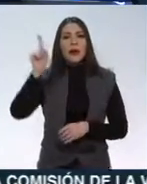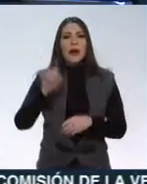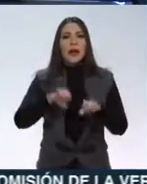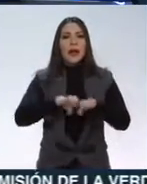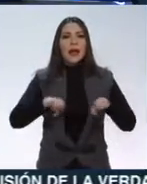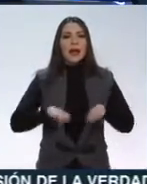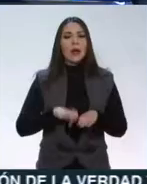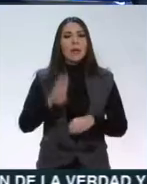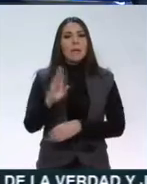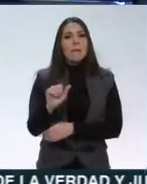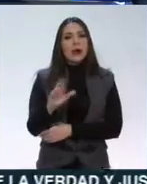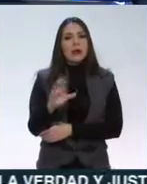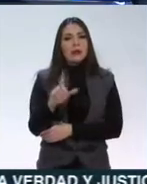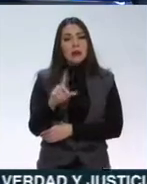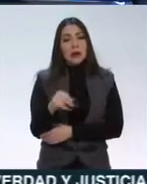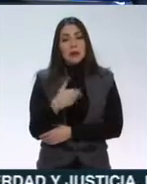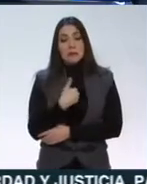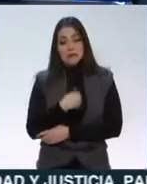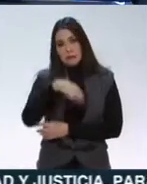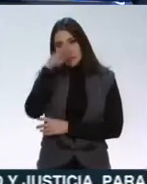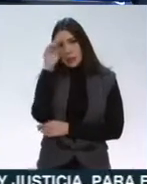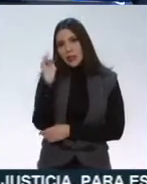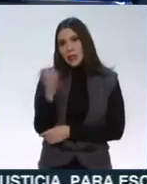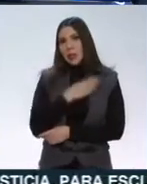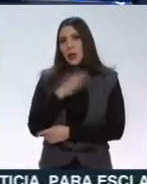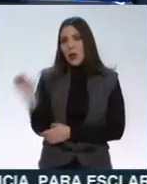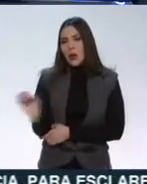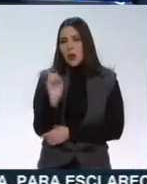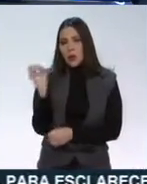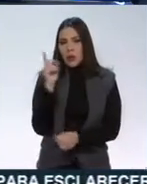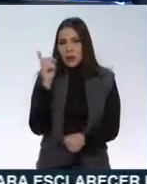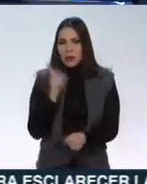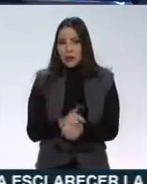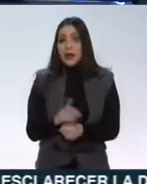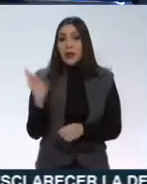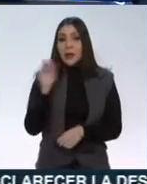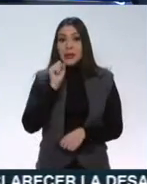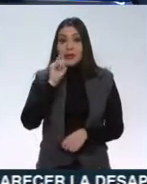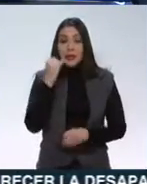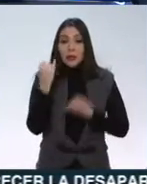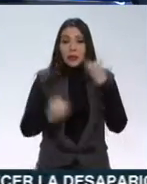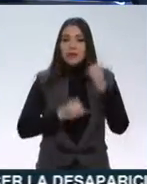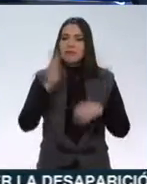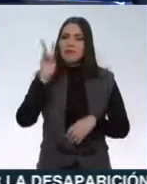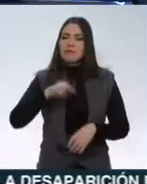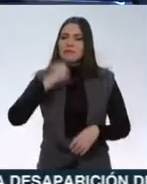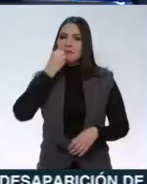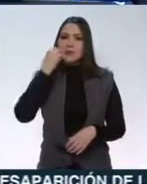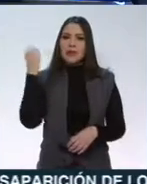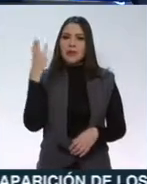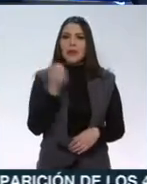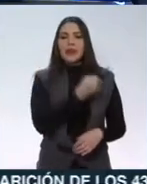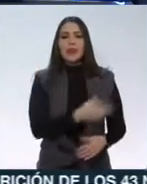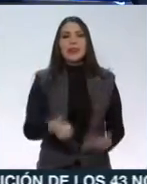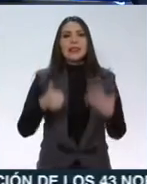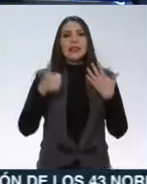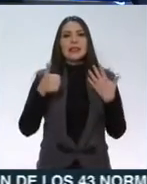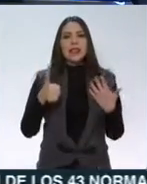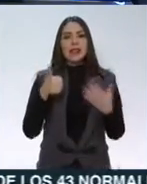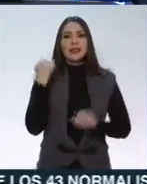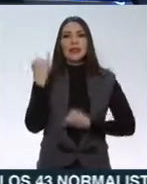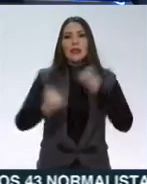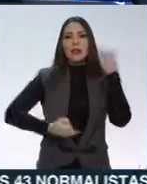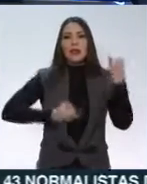una muy buena oportunidad. Siguen los rumores, pero de que juegue en el Barcelona sería increíble y serían ya 6 jugadores que